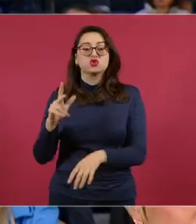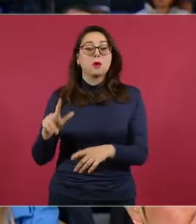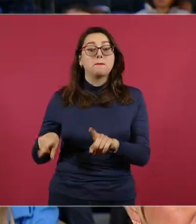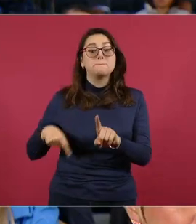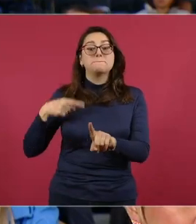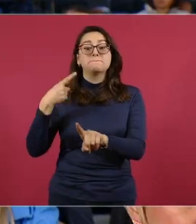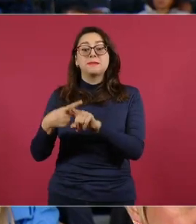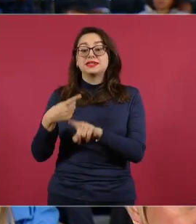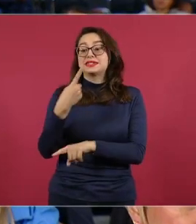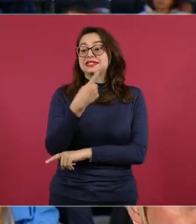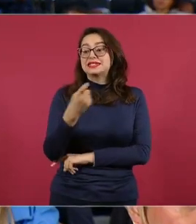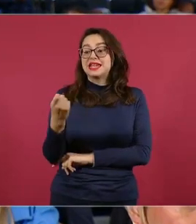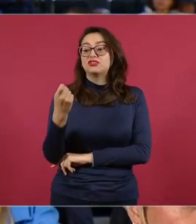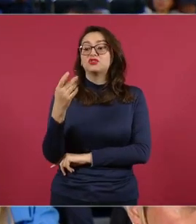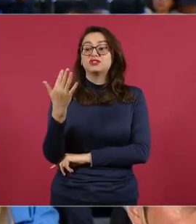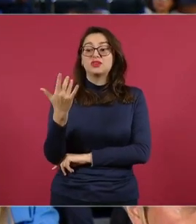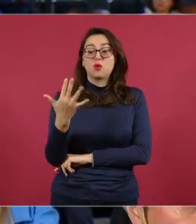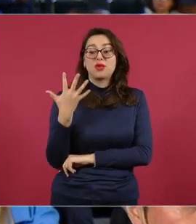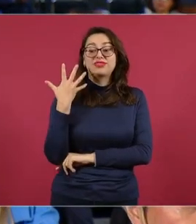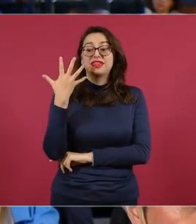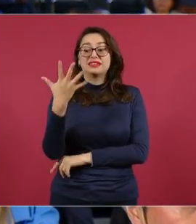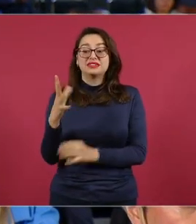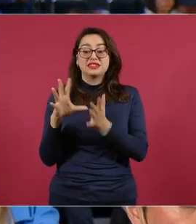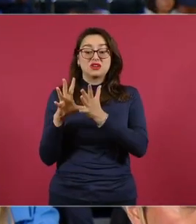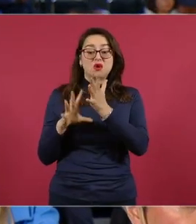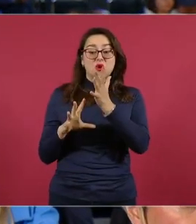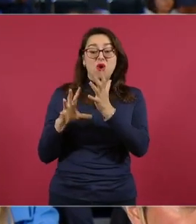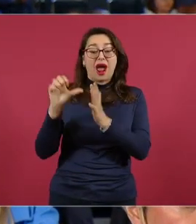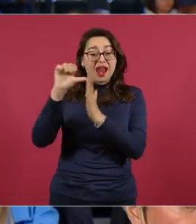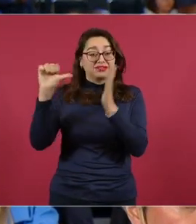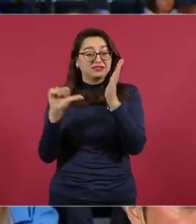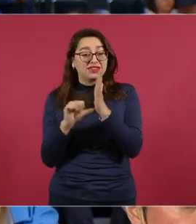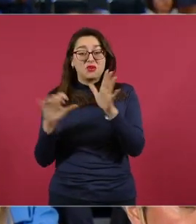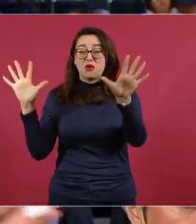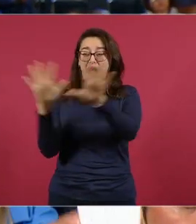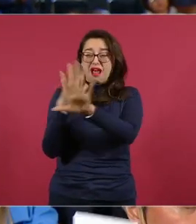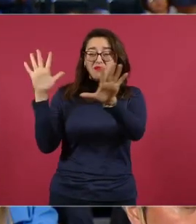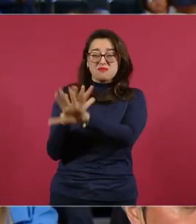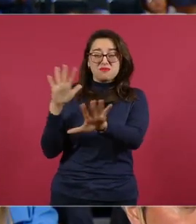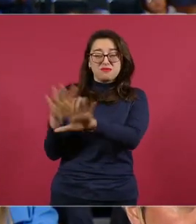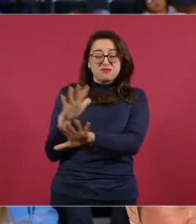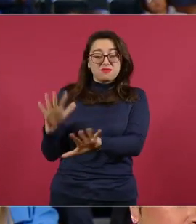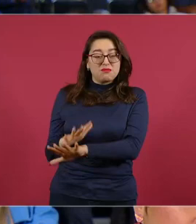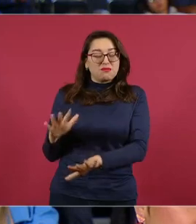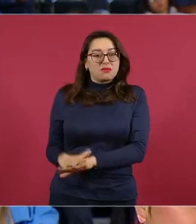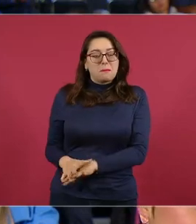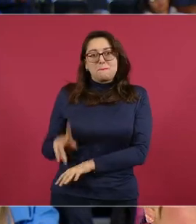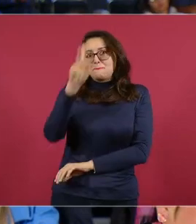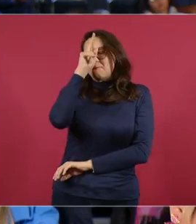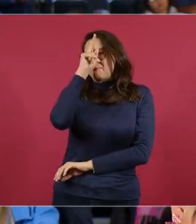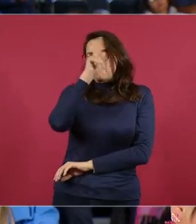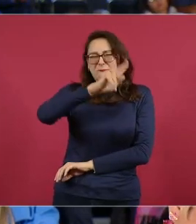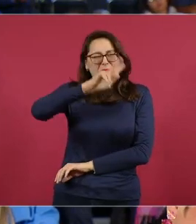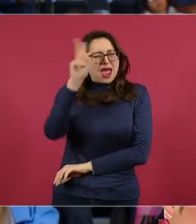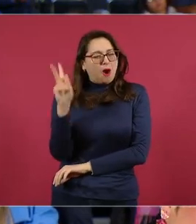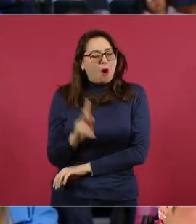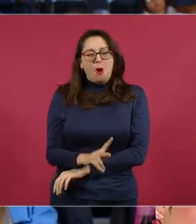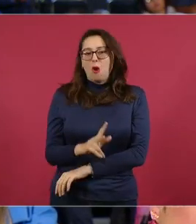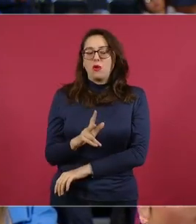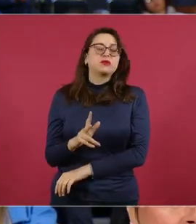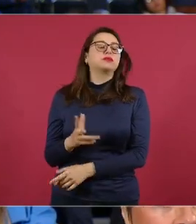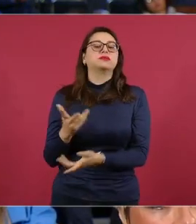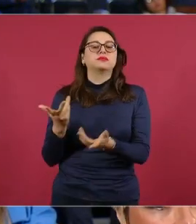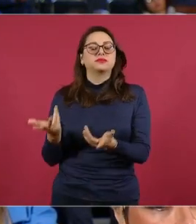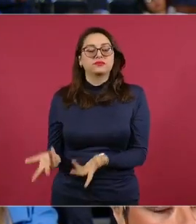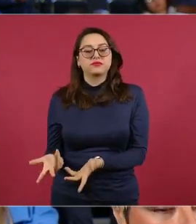Constitución. Ha sido el presidente que más ha modificado artículos en el periodo del México contemporáneo. Se